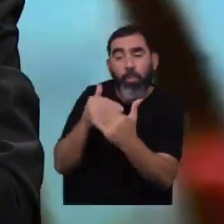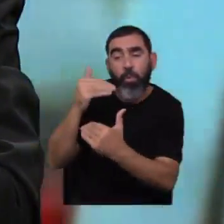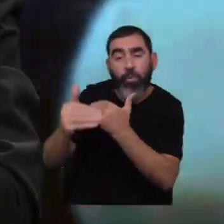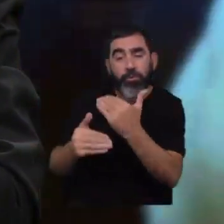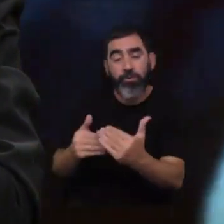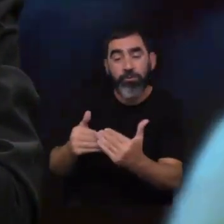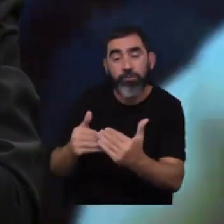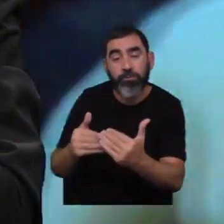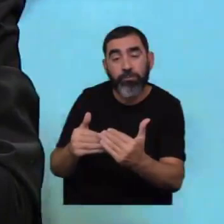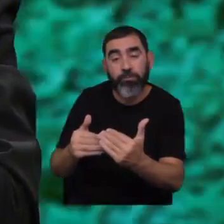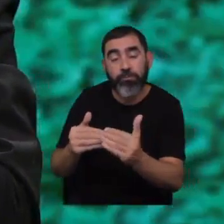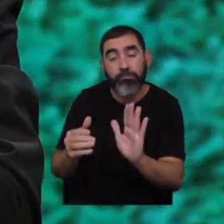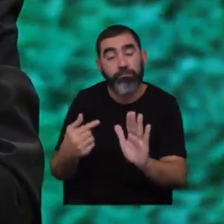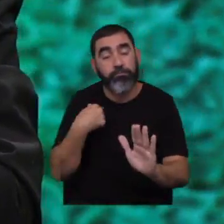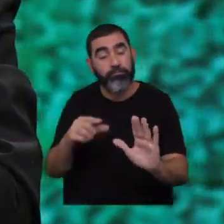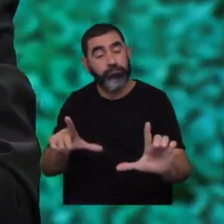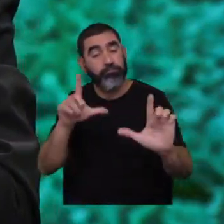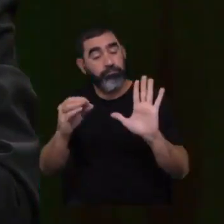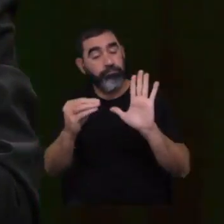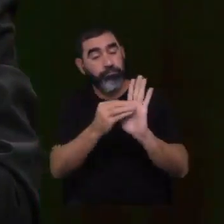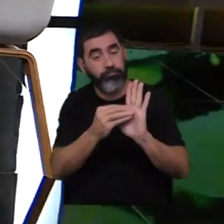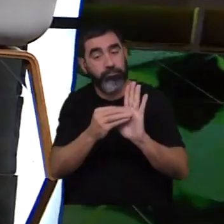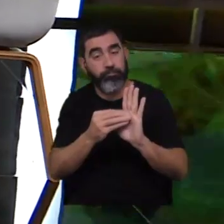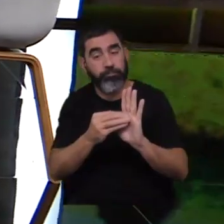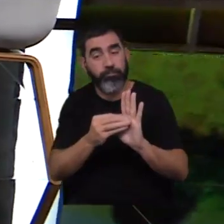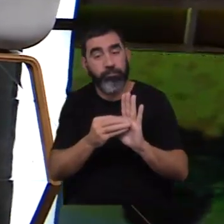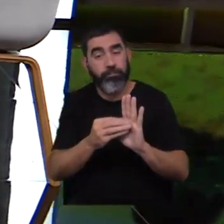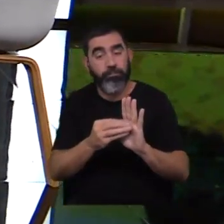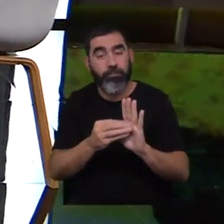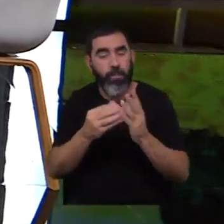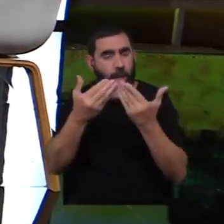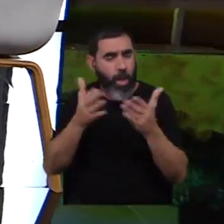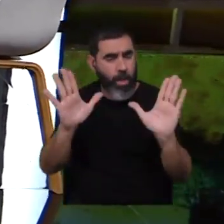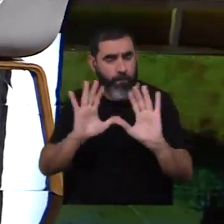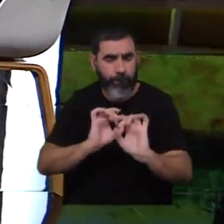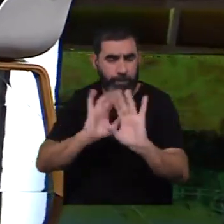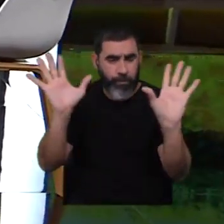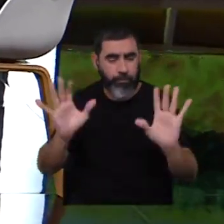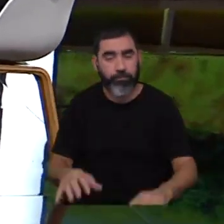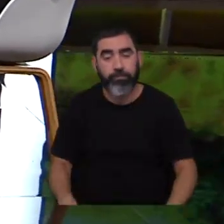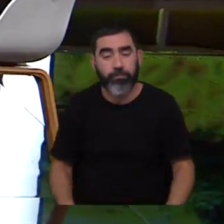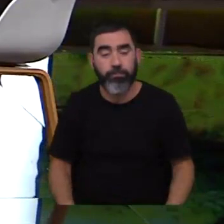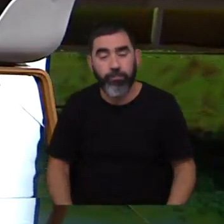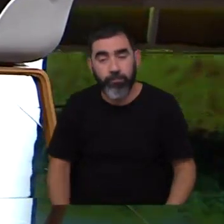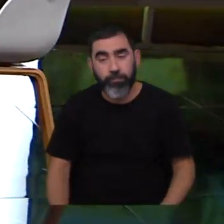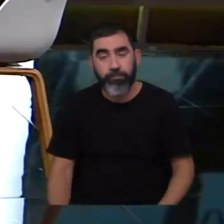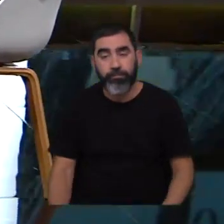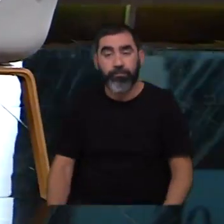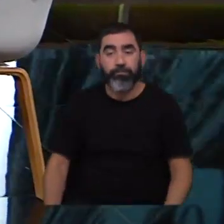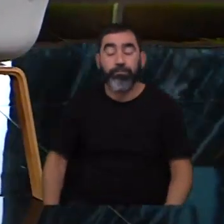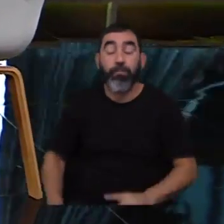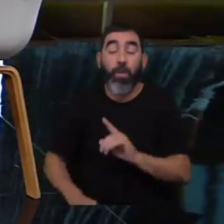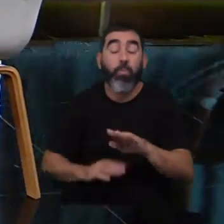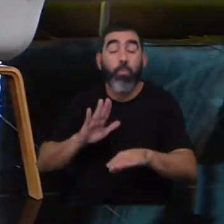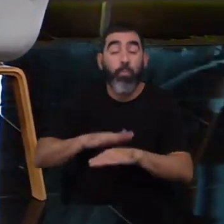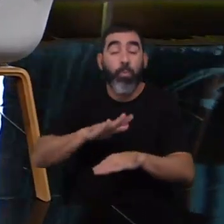de postulación. Es un proceso de postulación de ventanilla abierta, en realidad, por lo tanto es continuo en el tiempo. En algún momento,